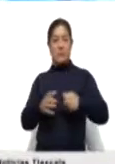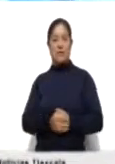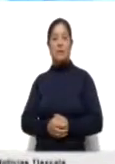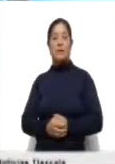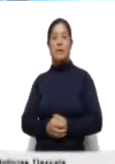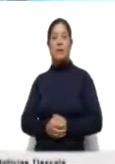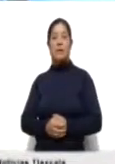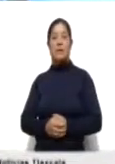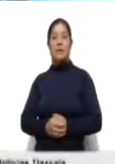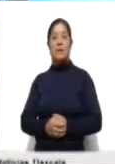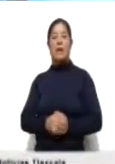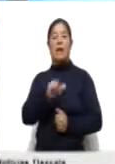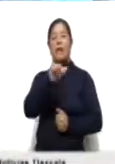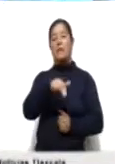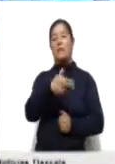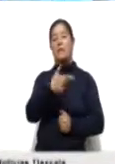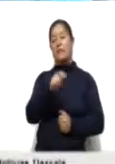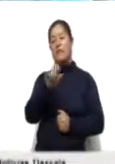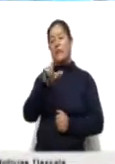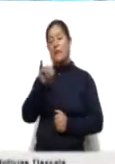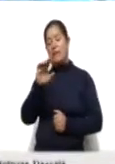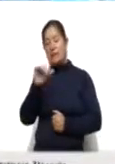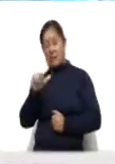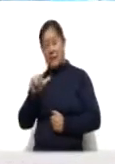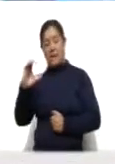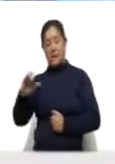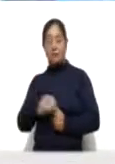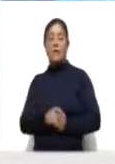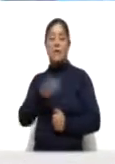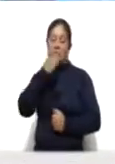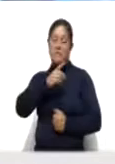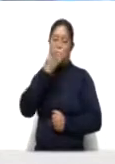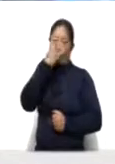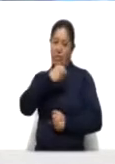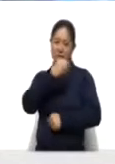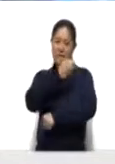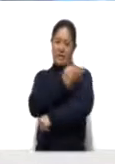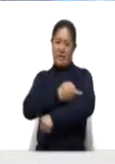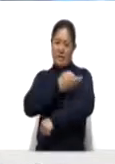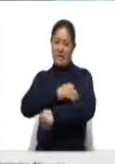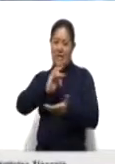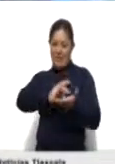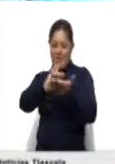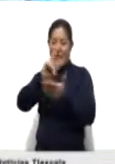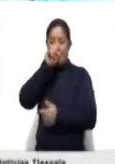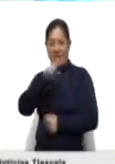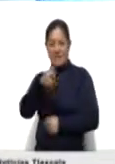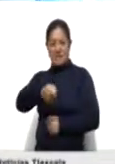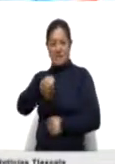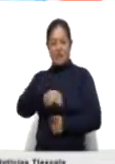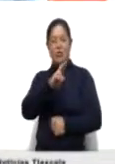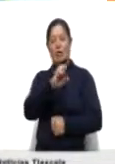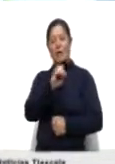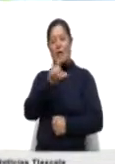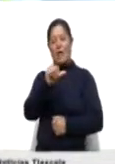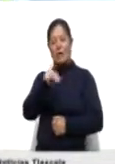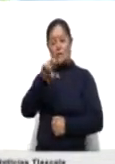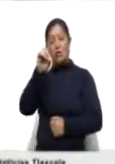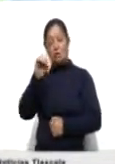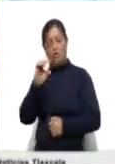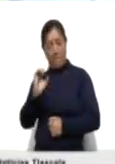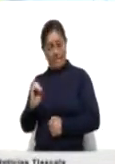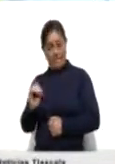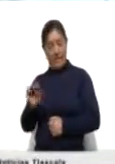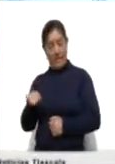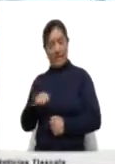que saludamos a Angélica Castil, quien nos desea una bonita tarde. Gracias, Angélica. También saludamos a Rolando Mart, quien nos